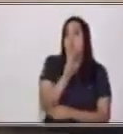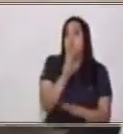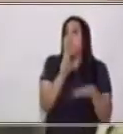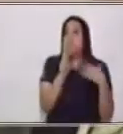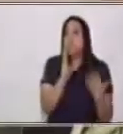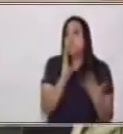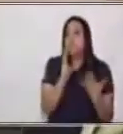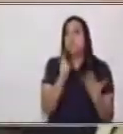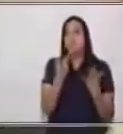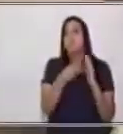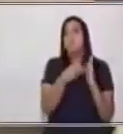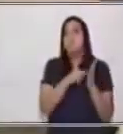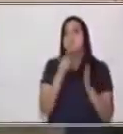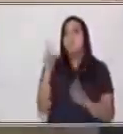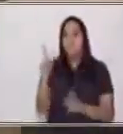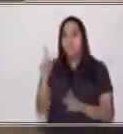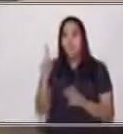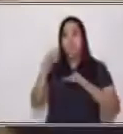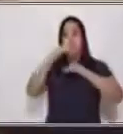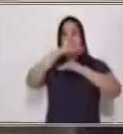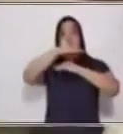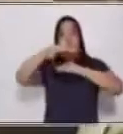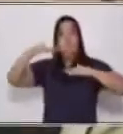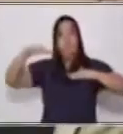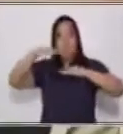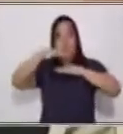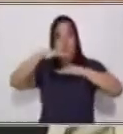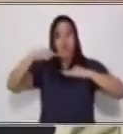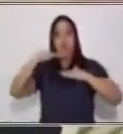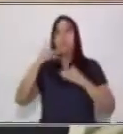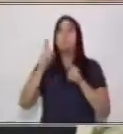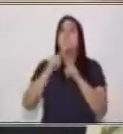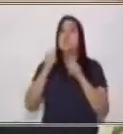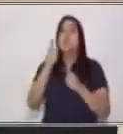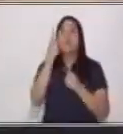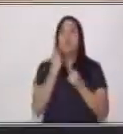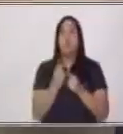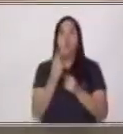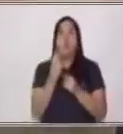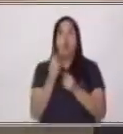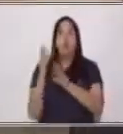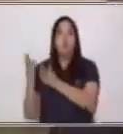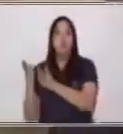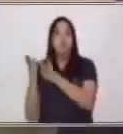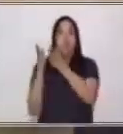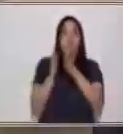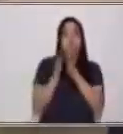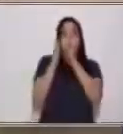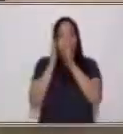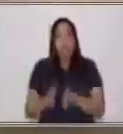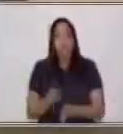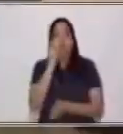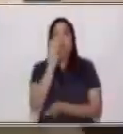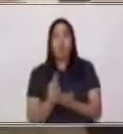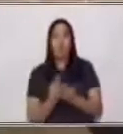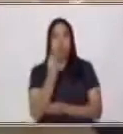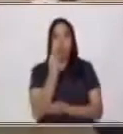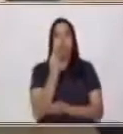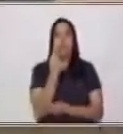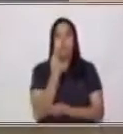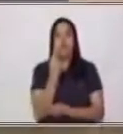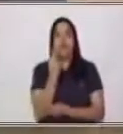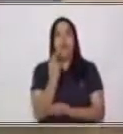los números. Aquí tenemos la posición 1, 1. Representa que este valor está en la primer